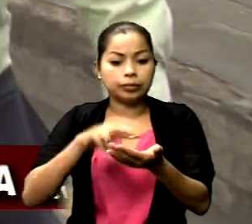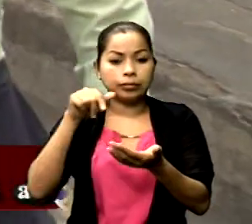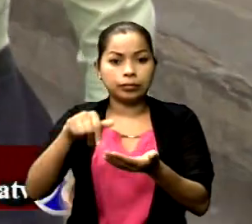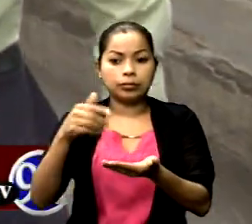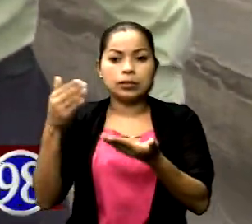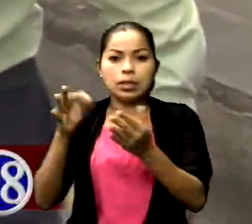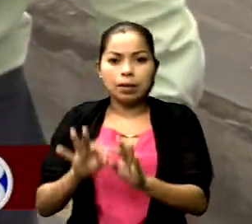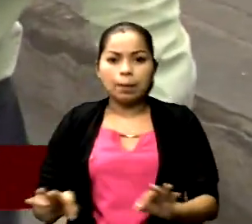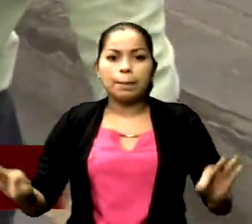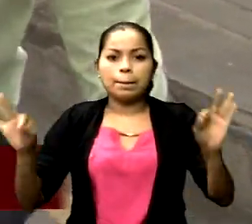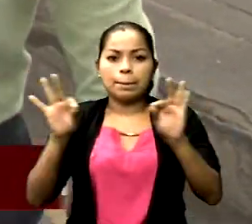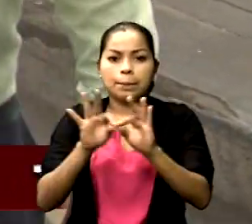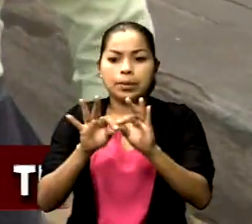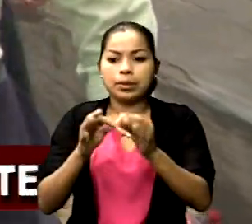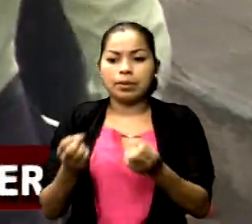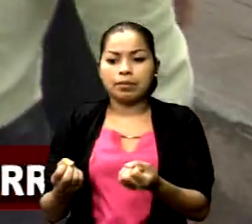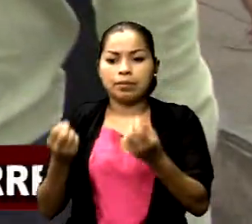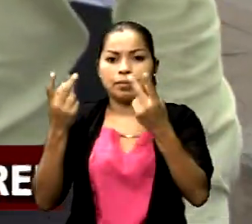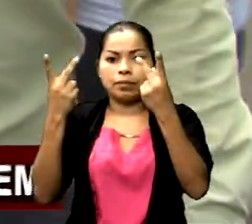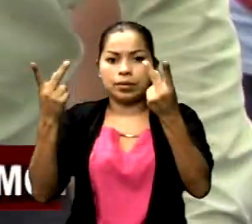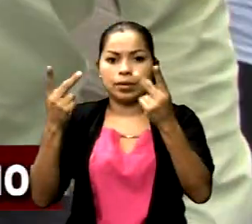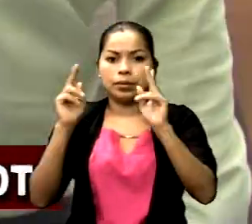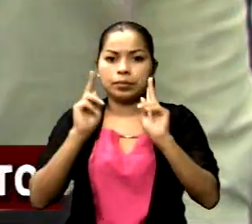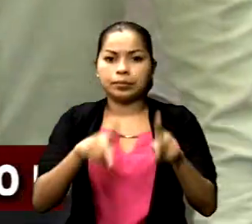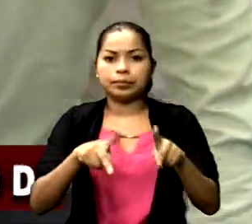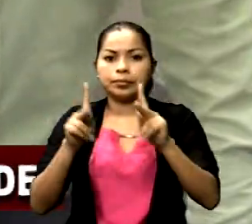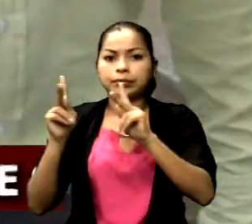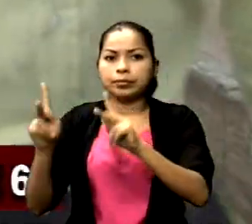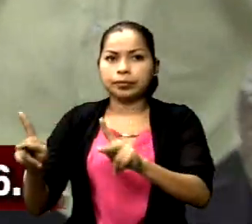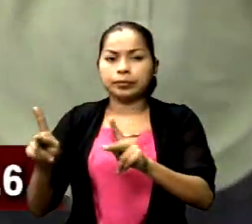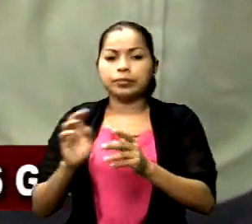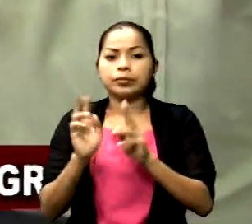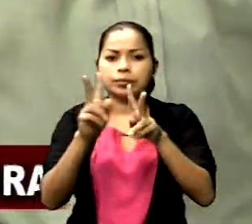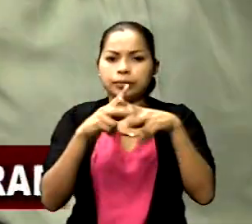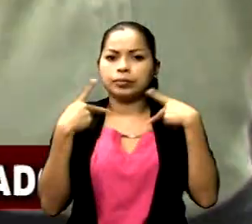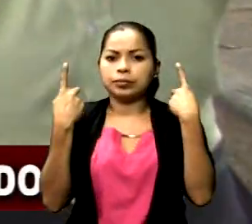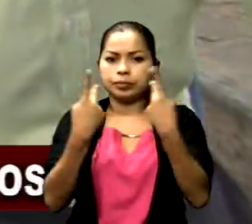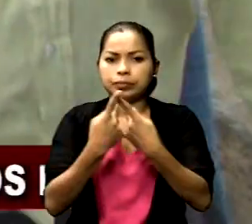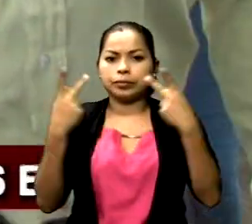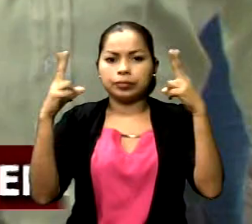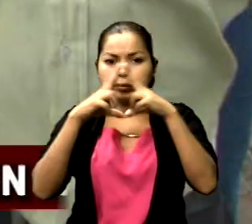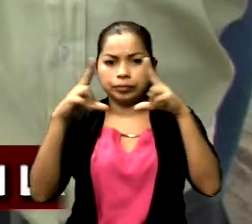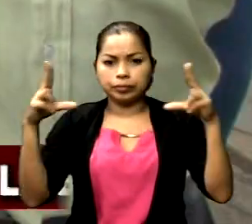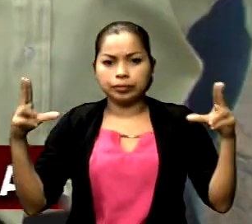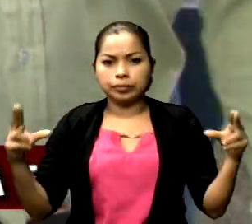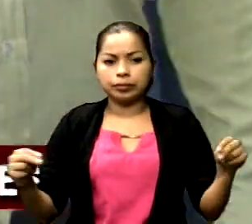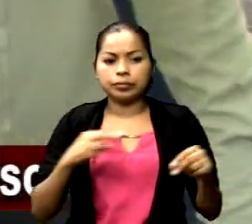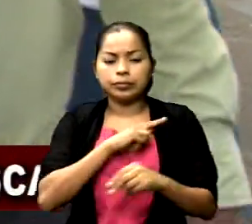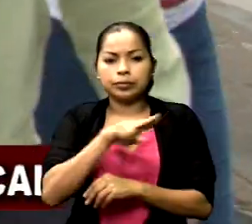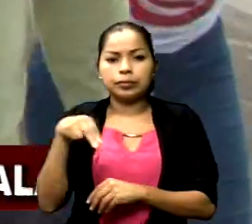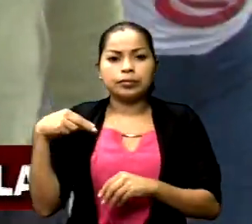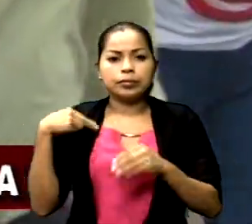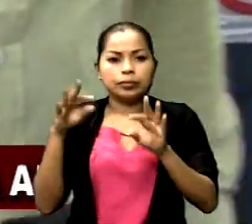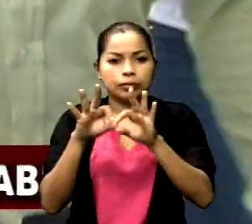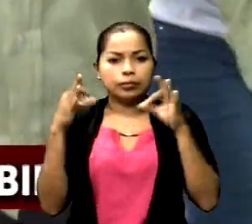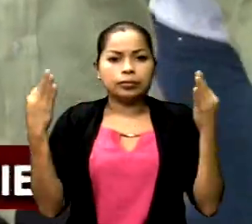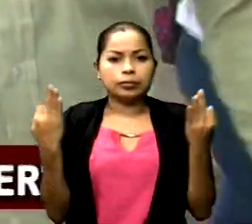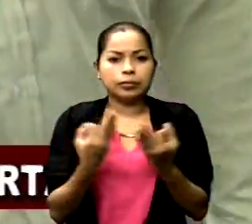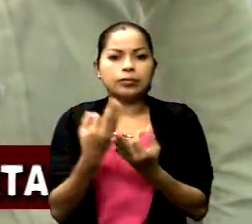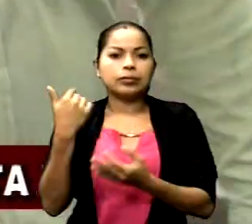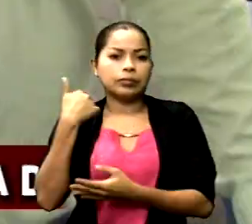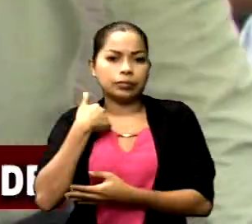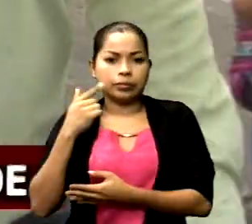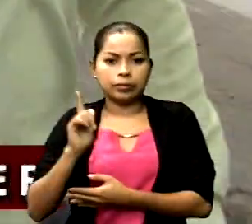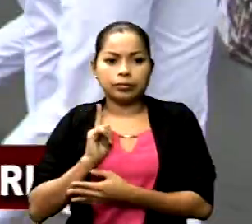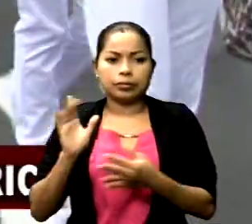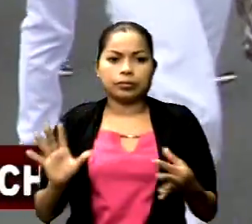es una importancia porque así salvamos vida humana. Somos un pueblo nicaragüense, somos una familia y siempre tenemos